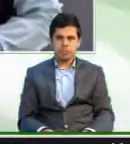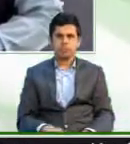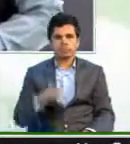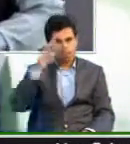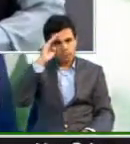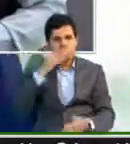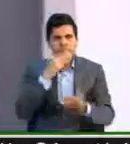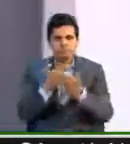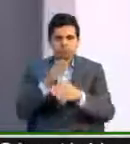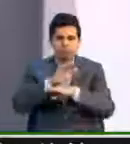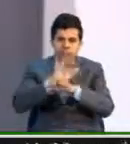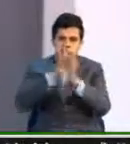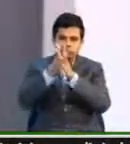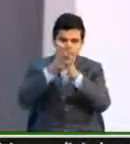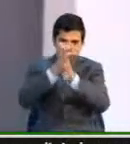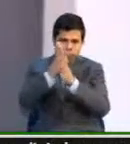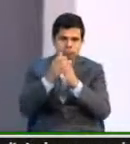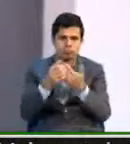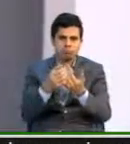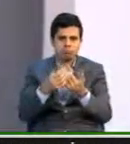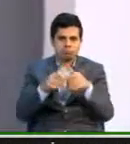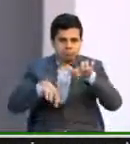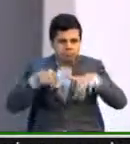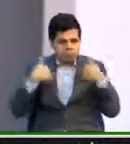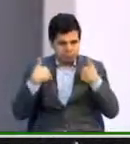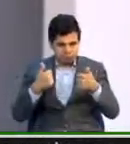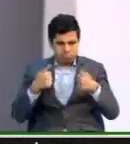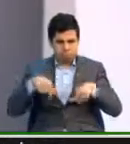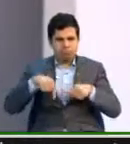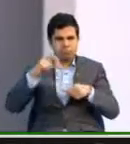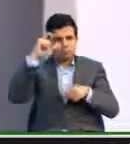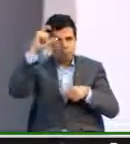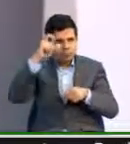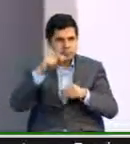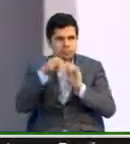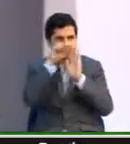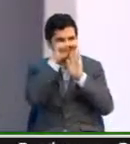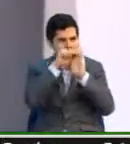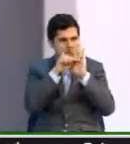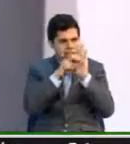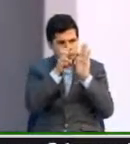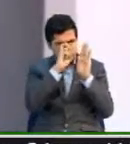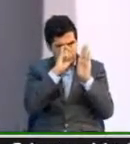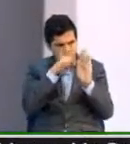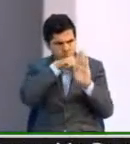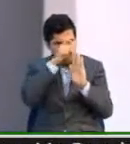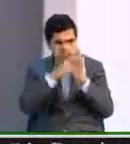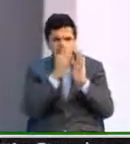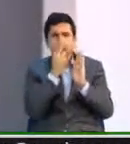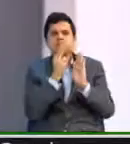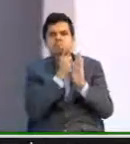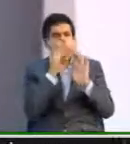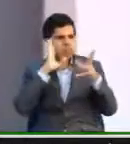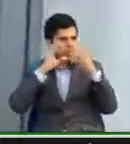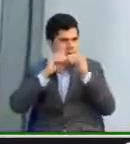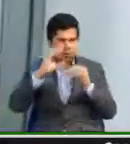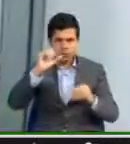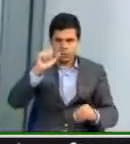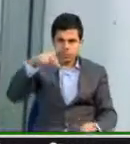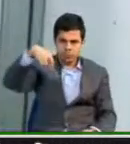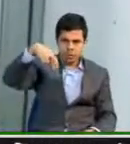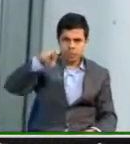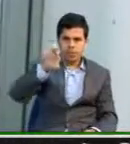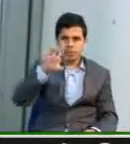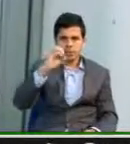Hola, muy buenas tardes. La Secretaría de Salud Municipal de Cúcuta viene haciendo un estricto seguimiento a los compromisos adquiridos por la empresa